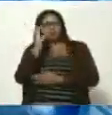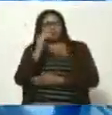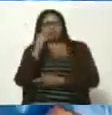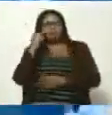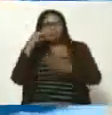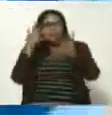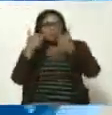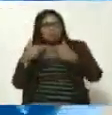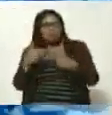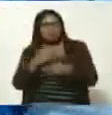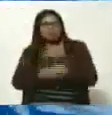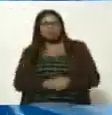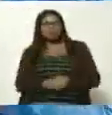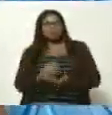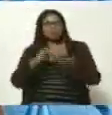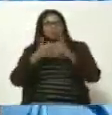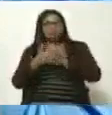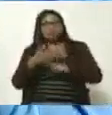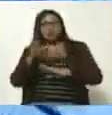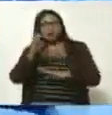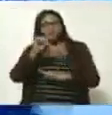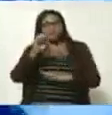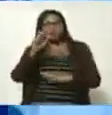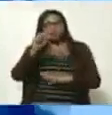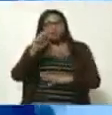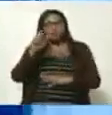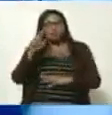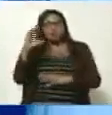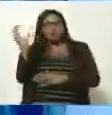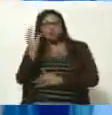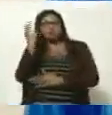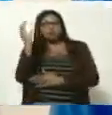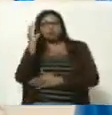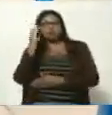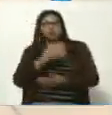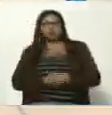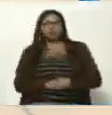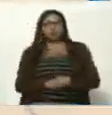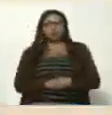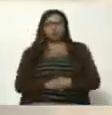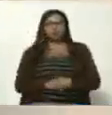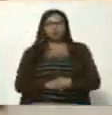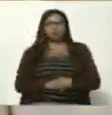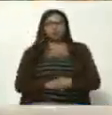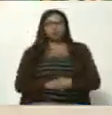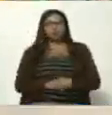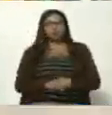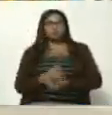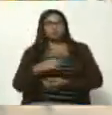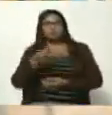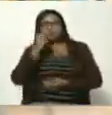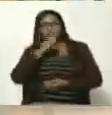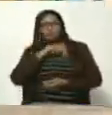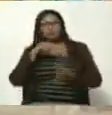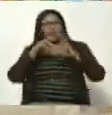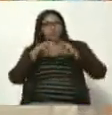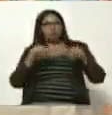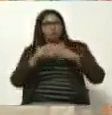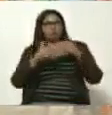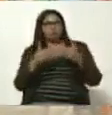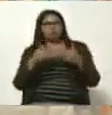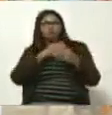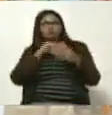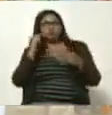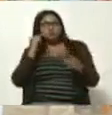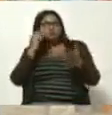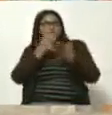esta empresa. ¿Qué significa Monómeros para Colombia? Monómeros para Colombia es el alimento de nuestro territorio. Monómeros